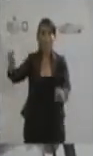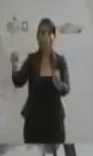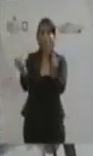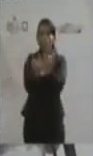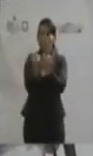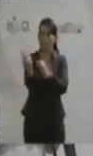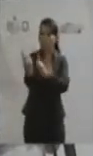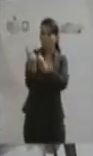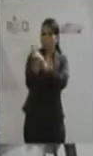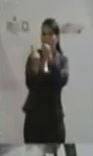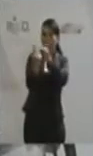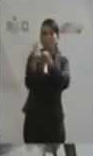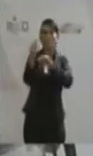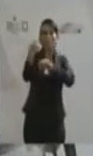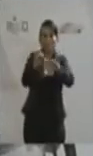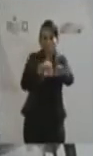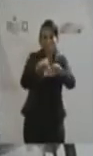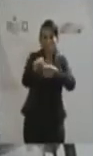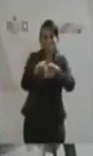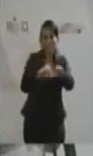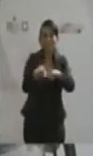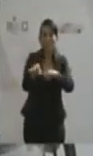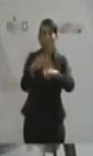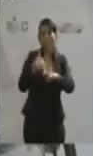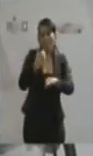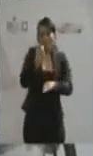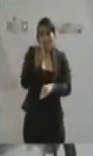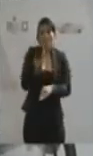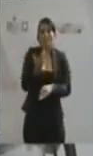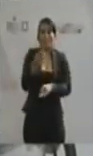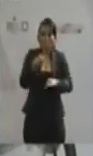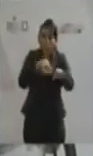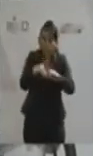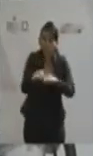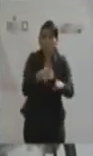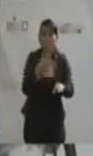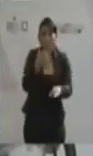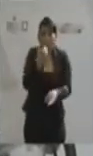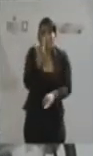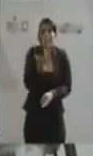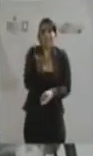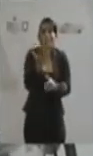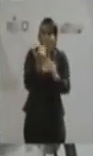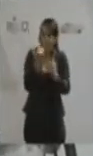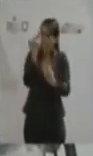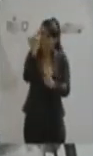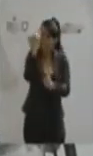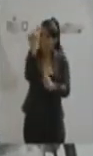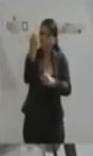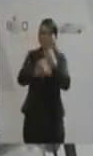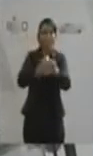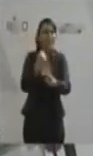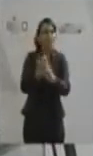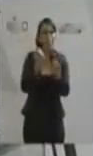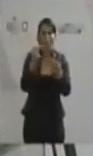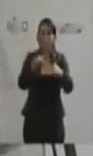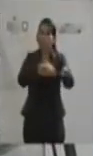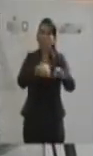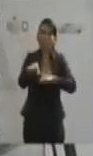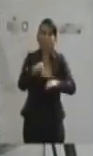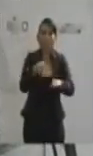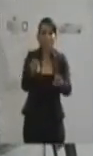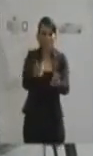llevo tanto tiempo sin trabajar es justo que en este querétaro de primera en este querétaro que ese